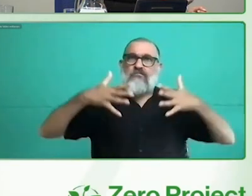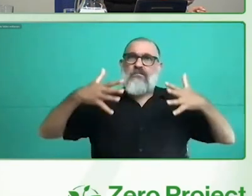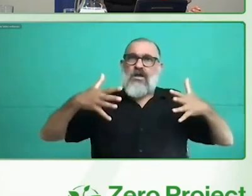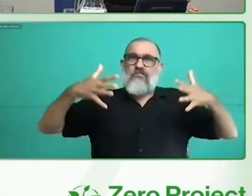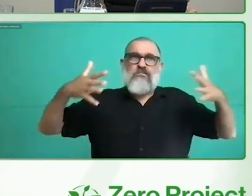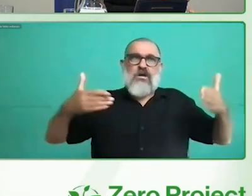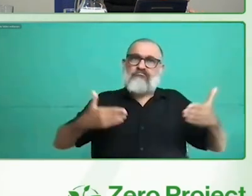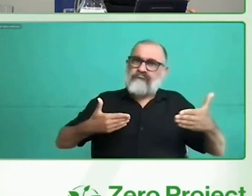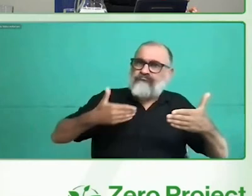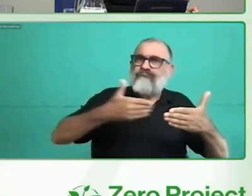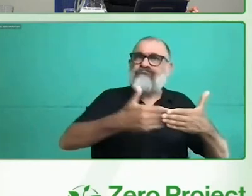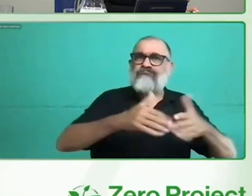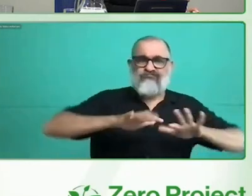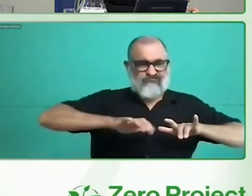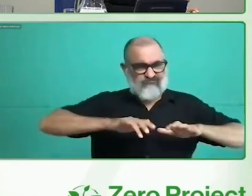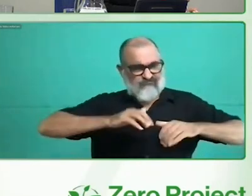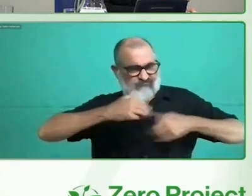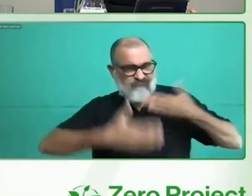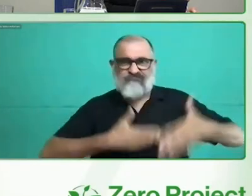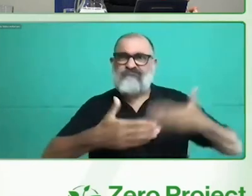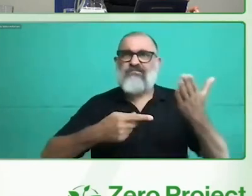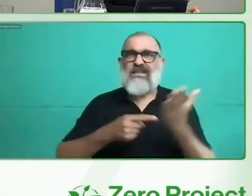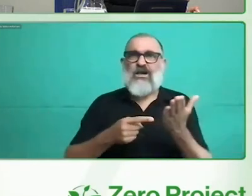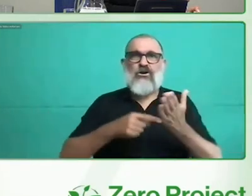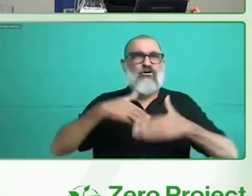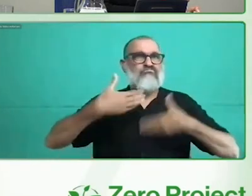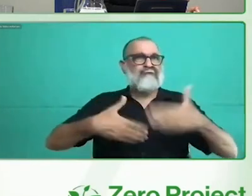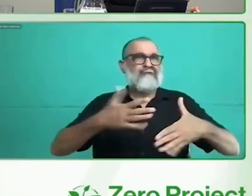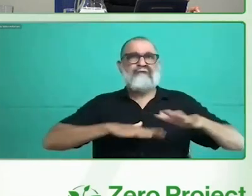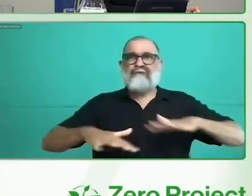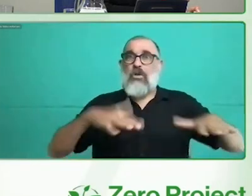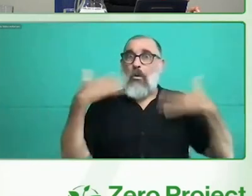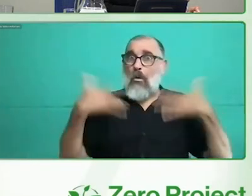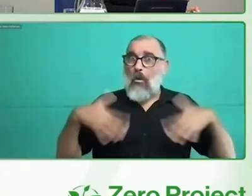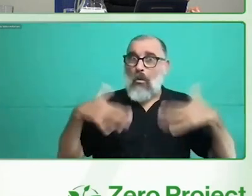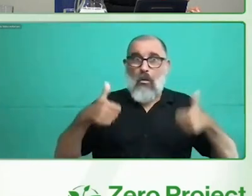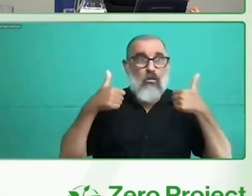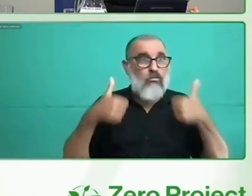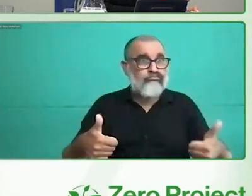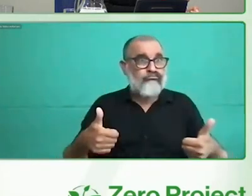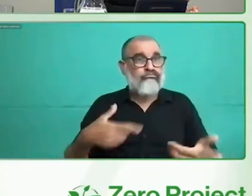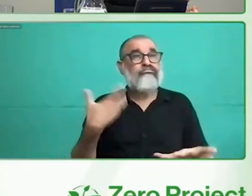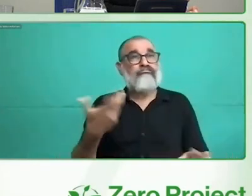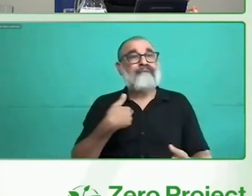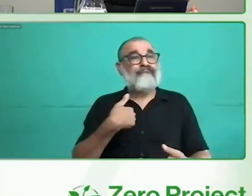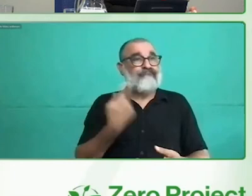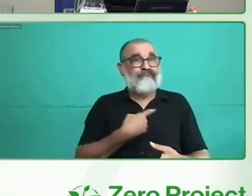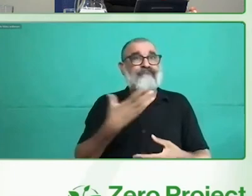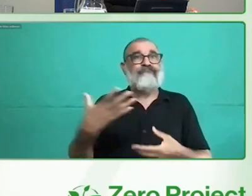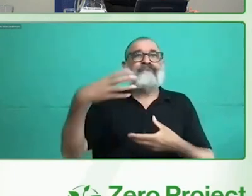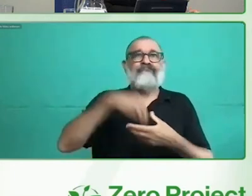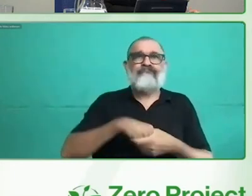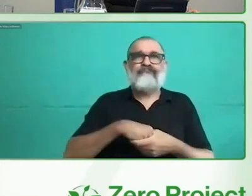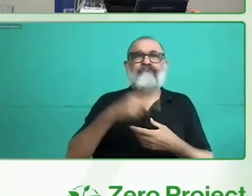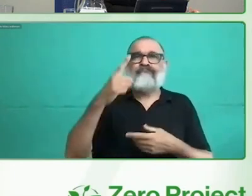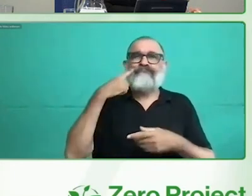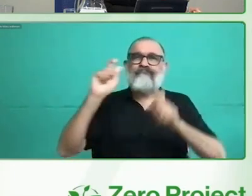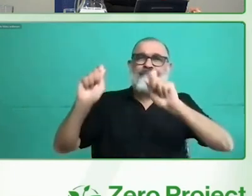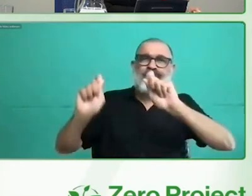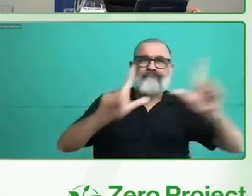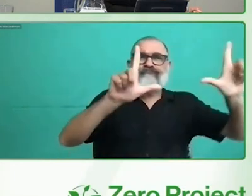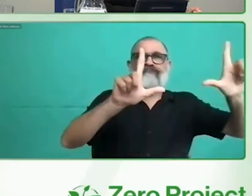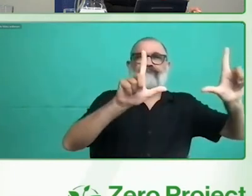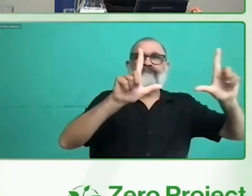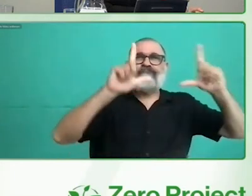de Telecomunicaciones y Sociedad de la Información de Ecuador, y con el apoyo de la Universidad, posiblemente la Universidad